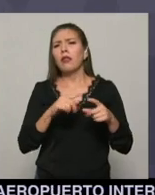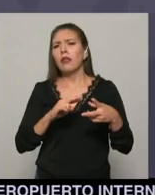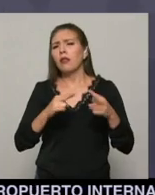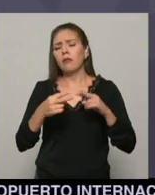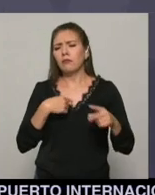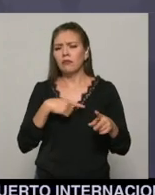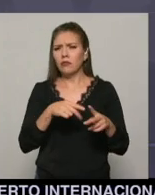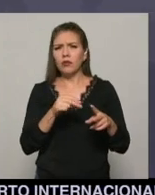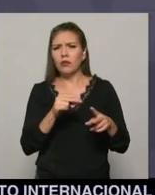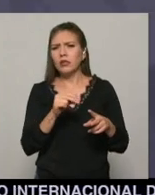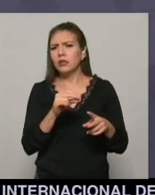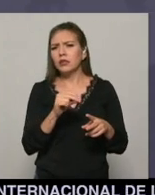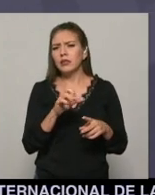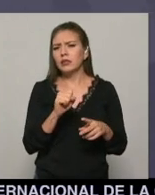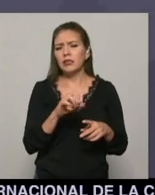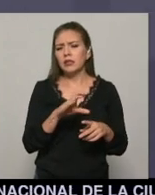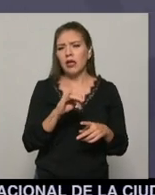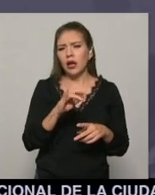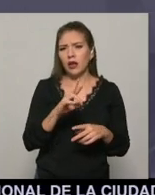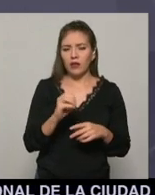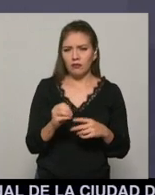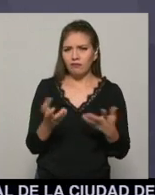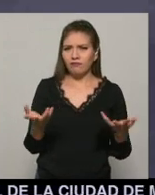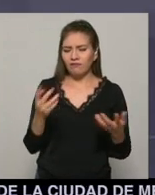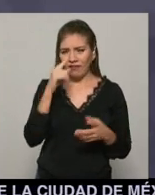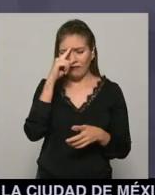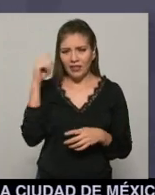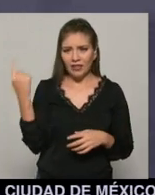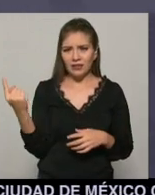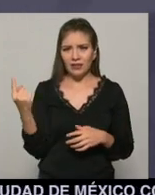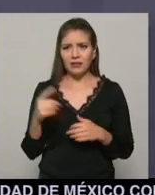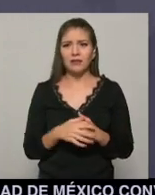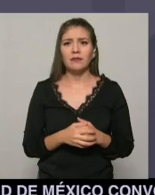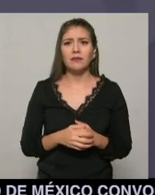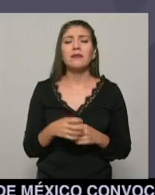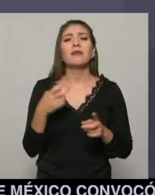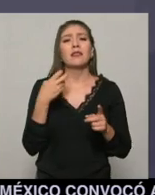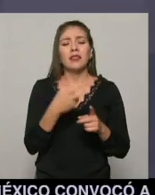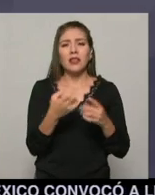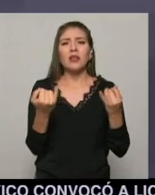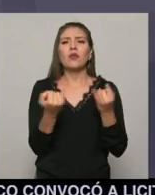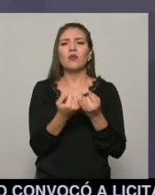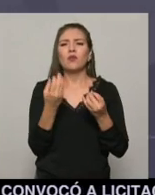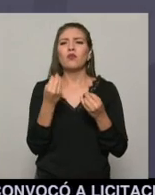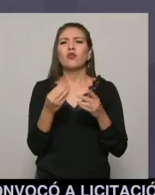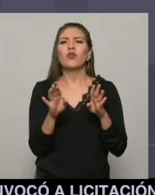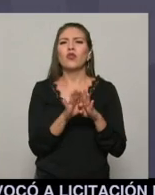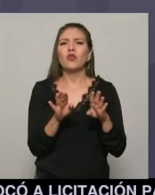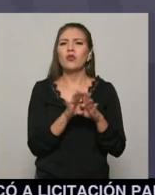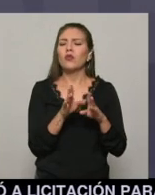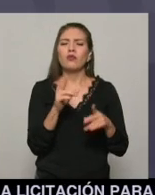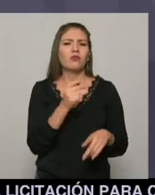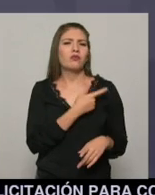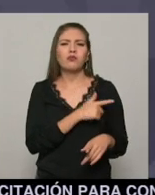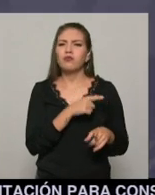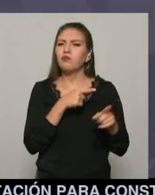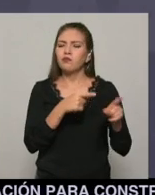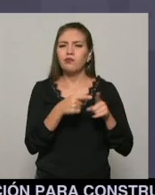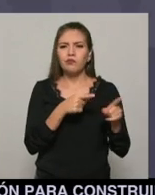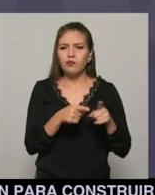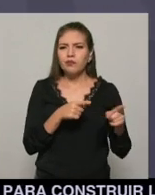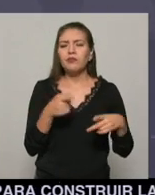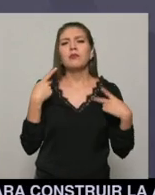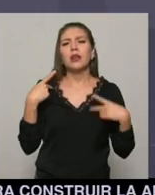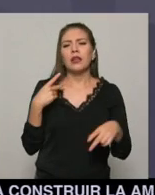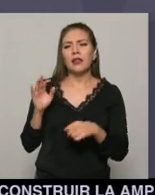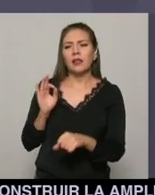Esta es una de las cosas que pues, obviamente ha sido objeto de mucha crítica por parte del gremio de los